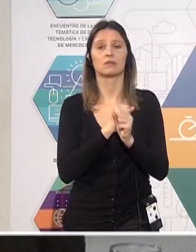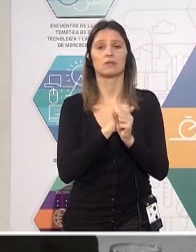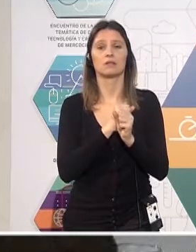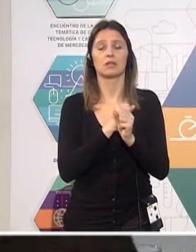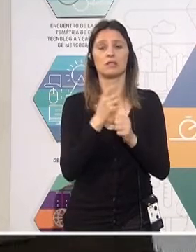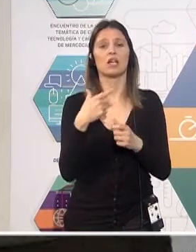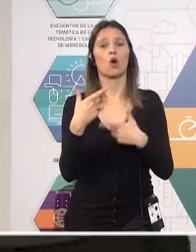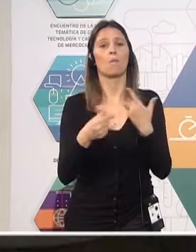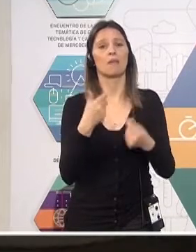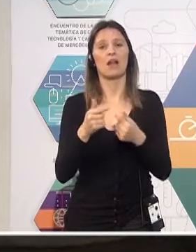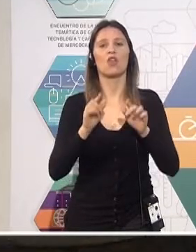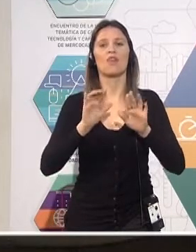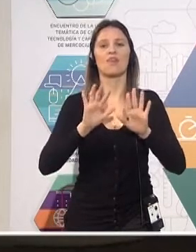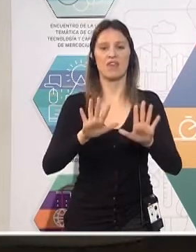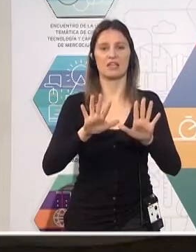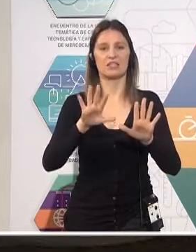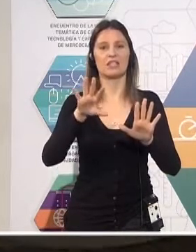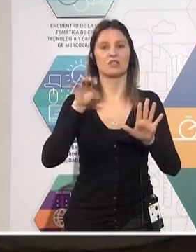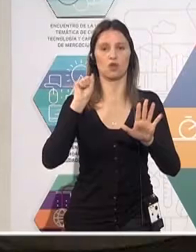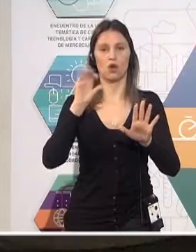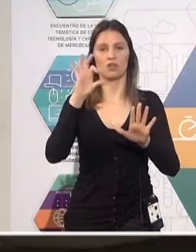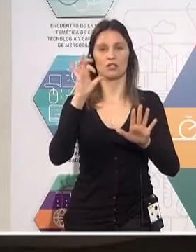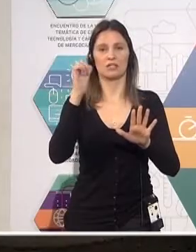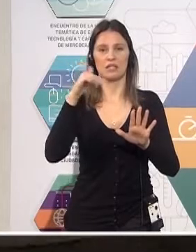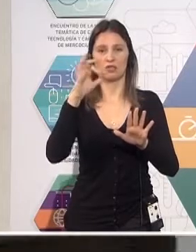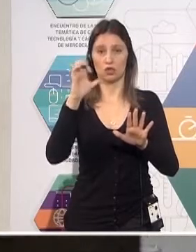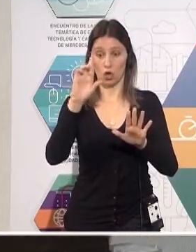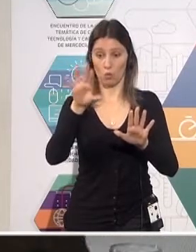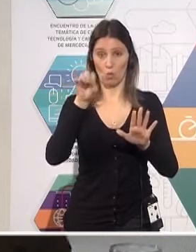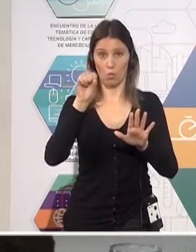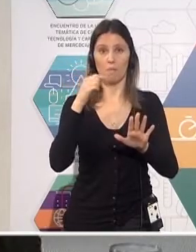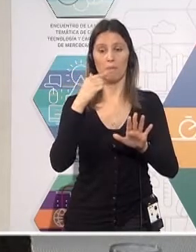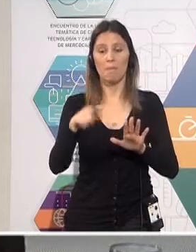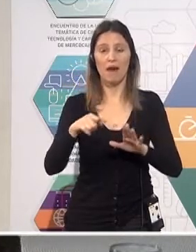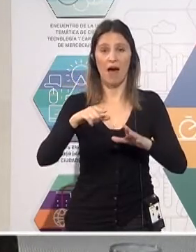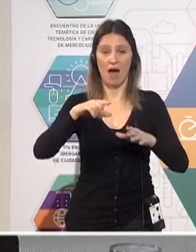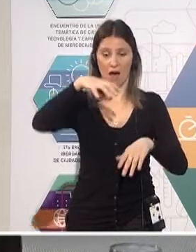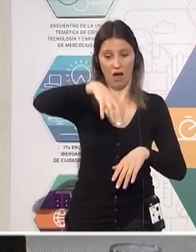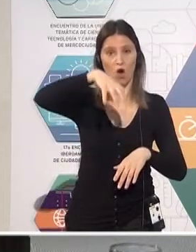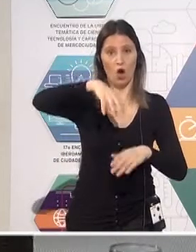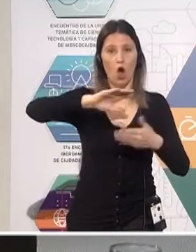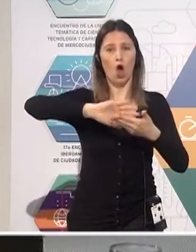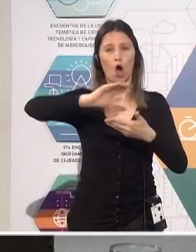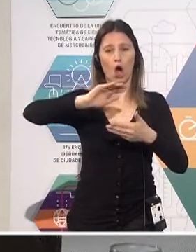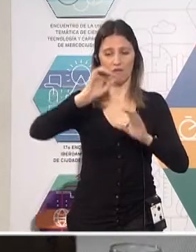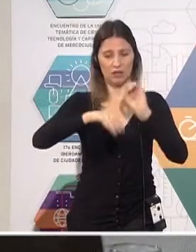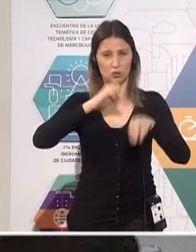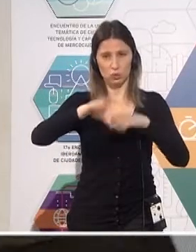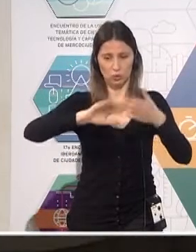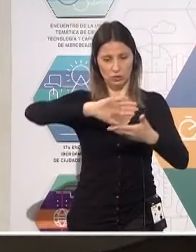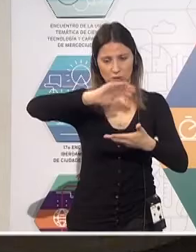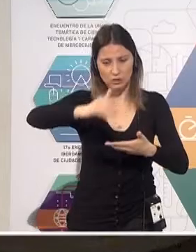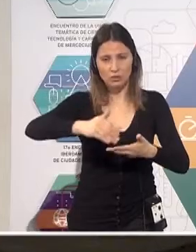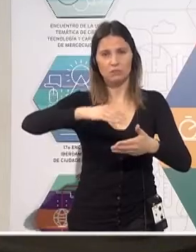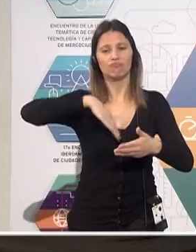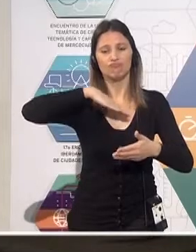compraron 10 sensores para contenedores de residuos con los cuales vamos a poder tener este datos de la